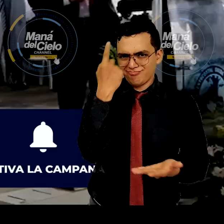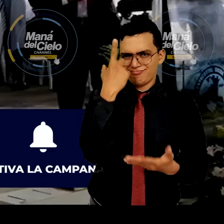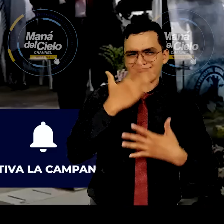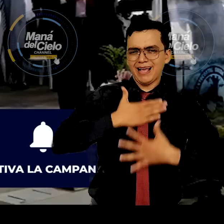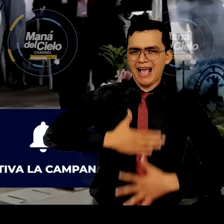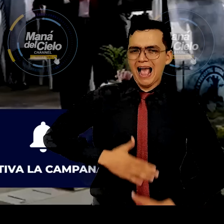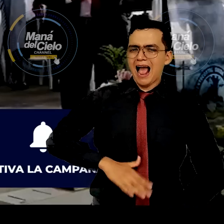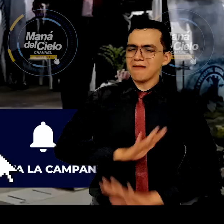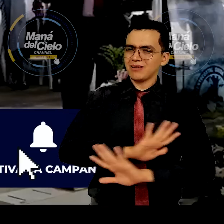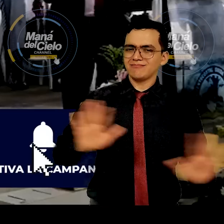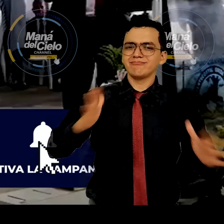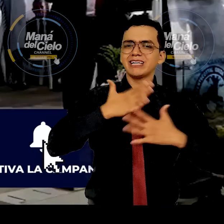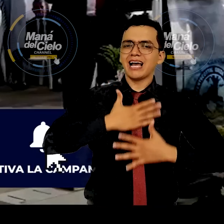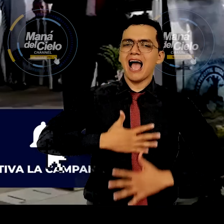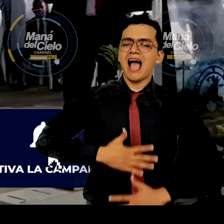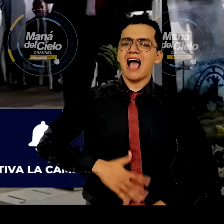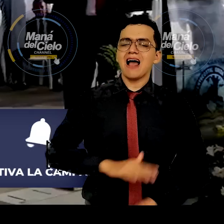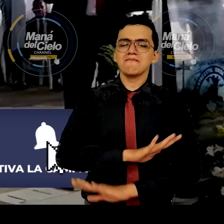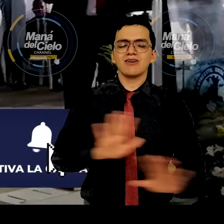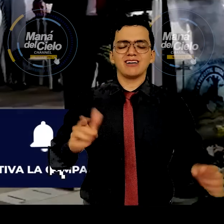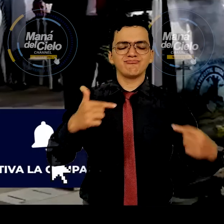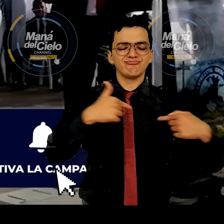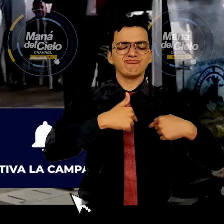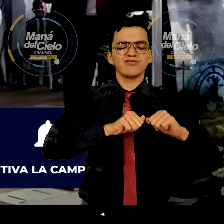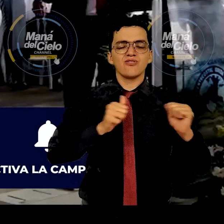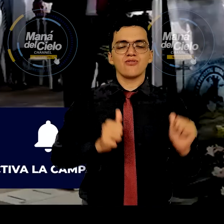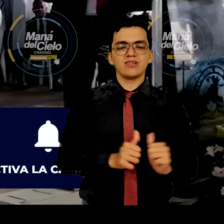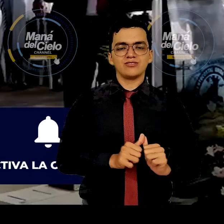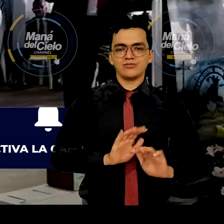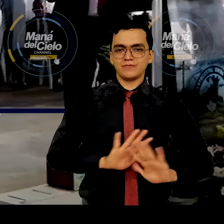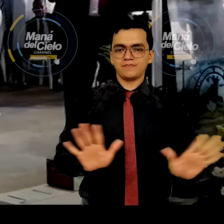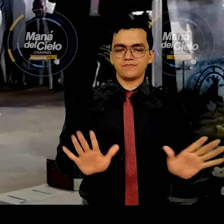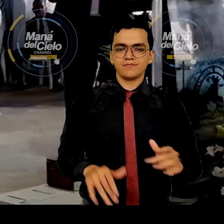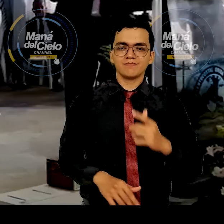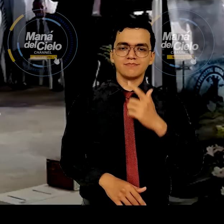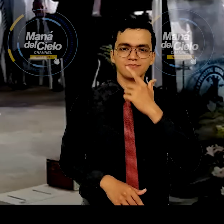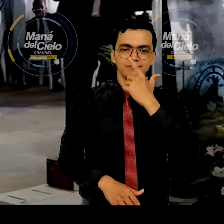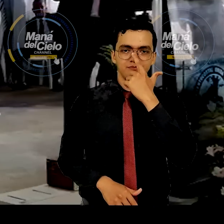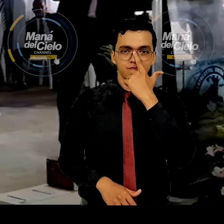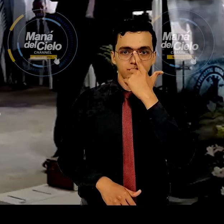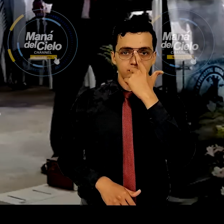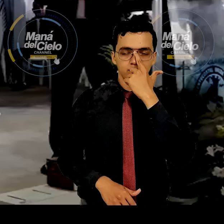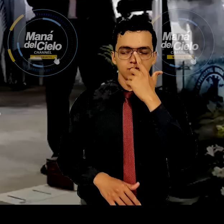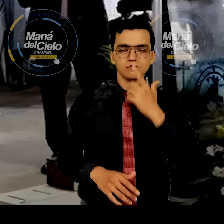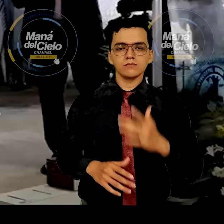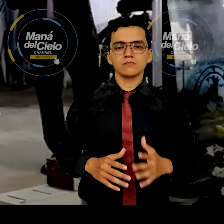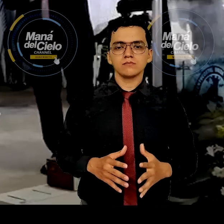romanticismo. Es realidad. Es realidad.